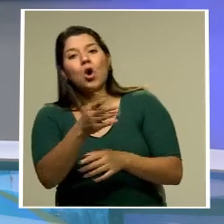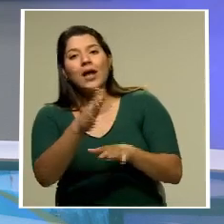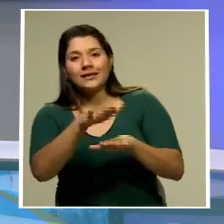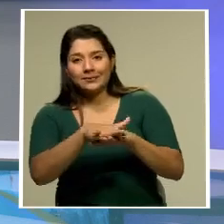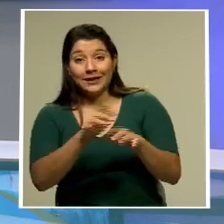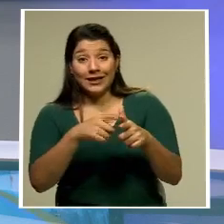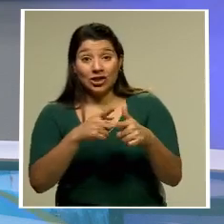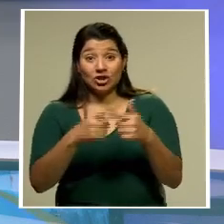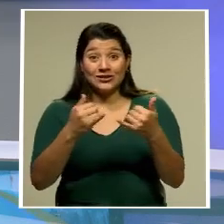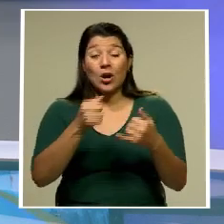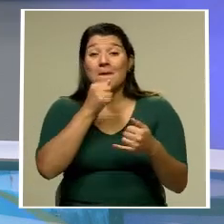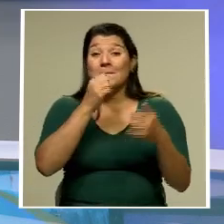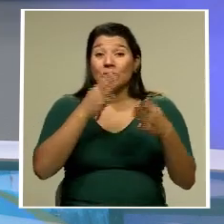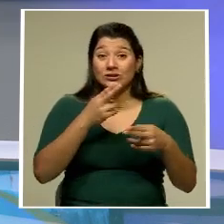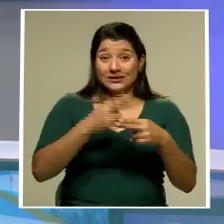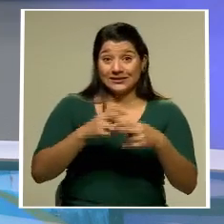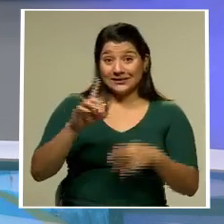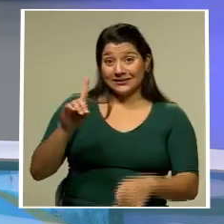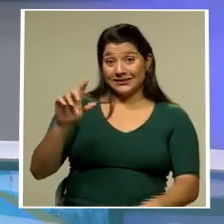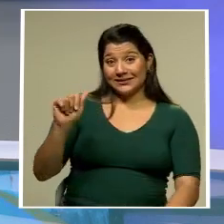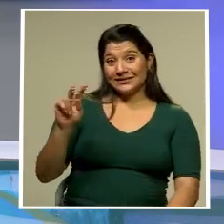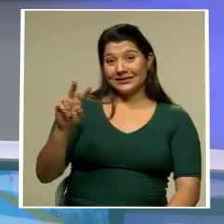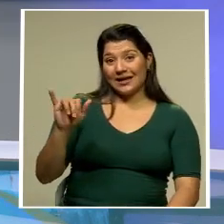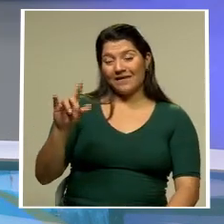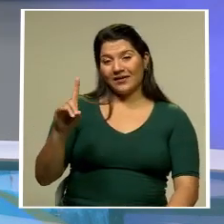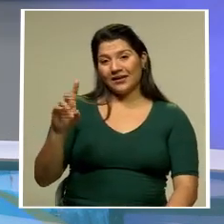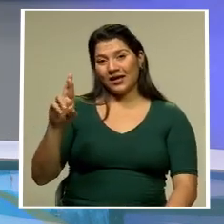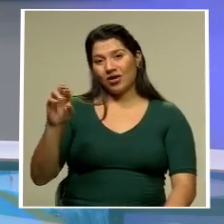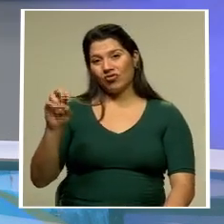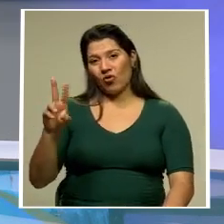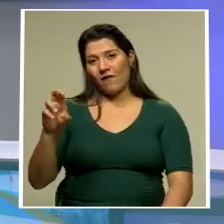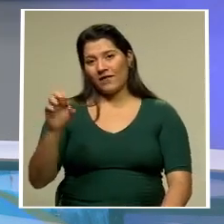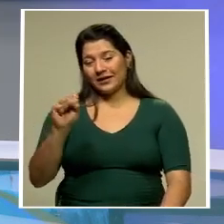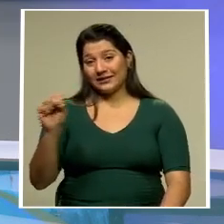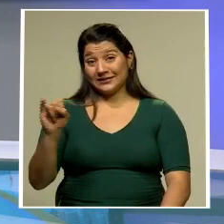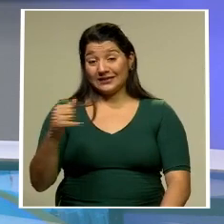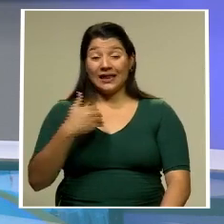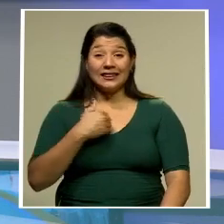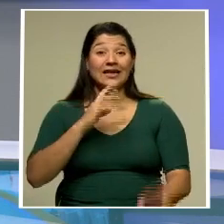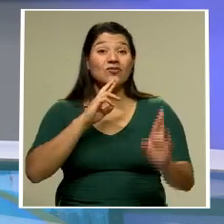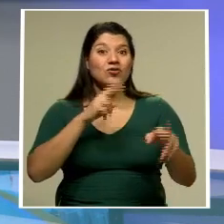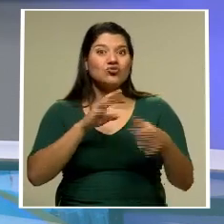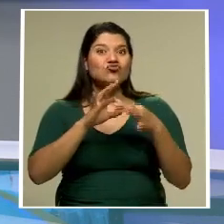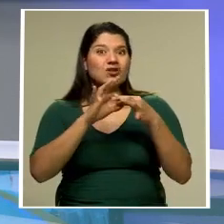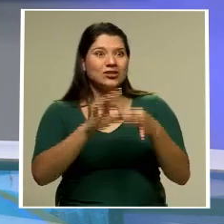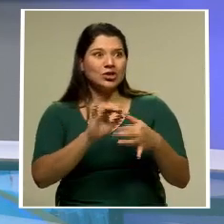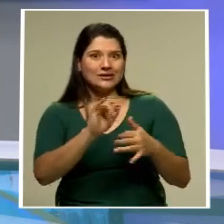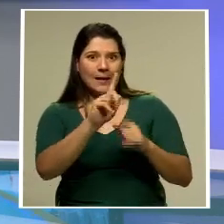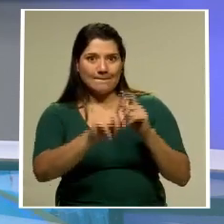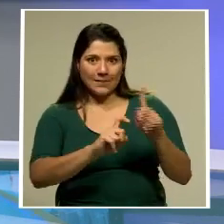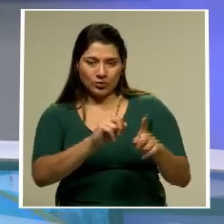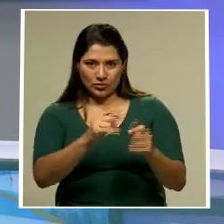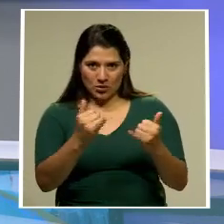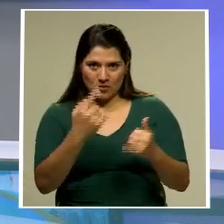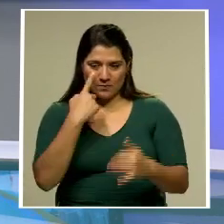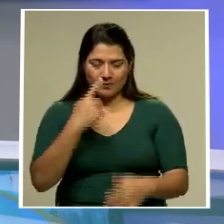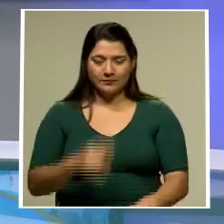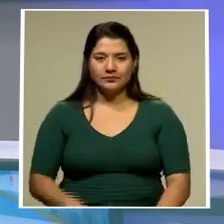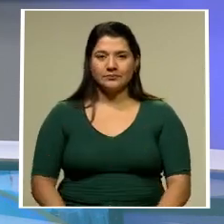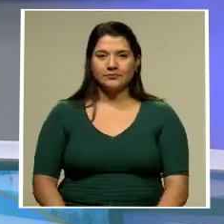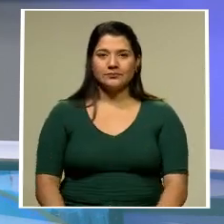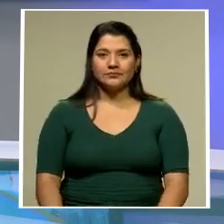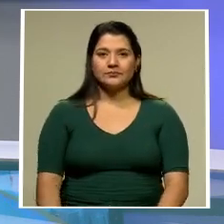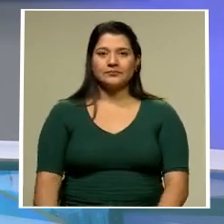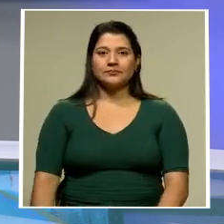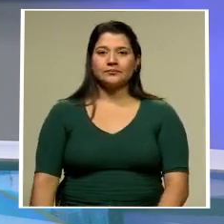David Roversi nos trae las respuestas que recogió a este interrogante en la siguiente nota.